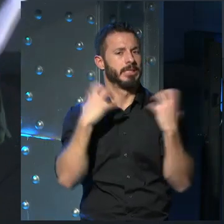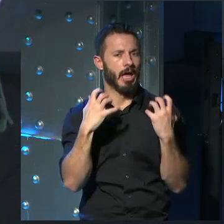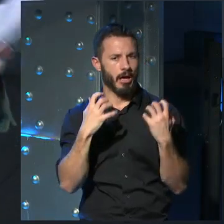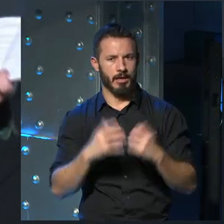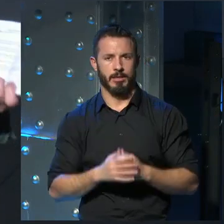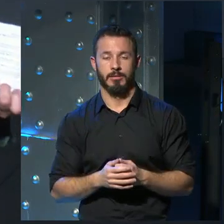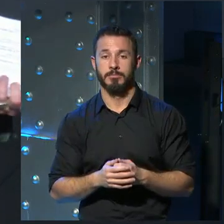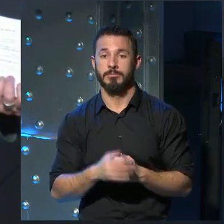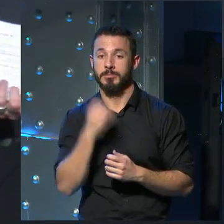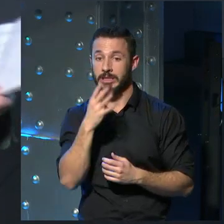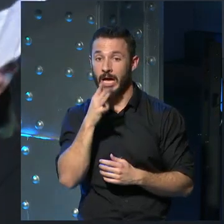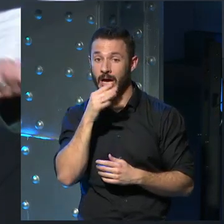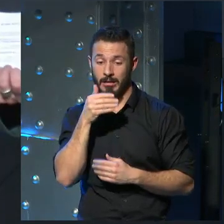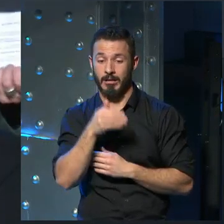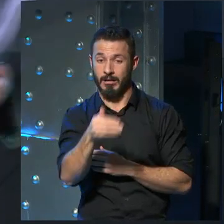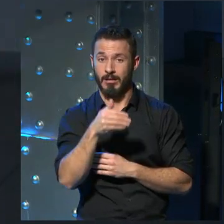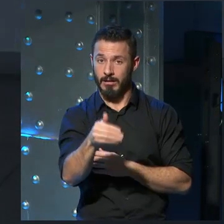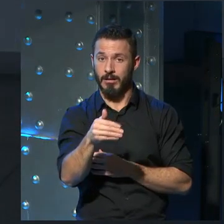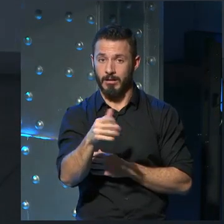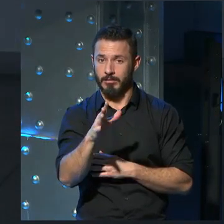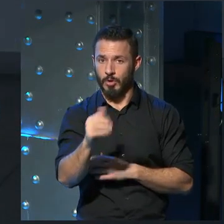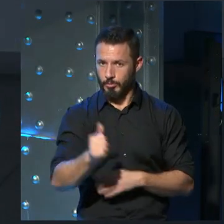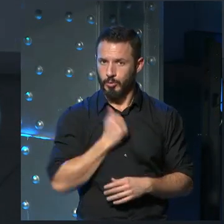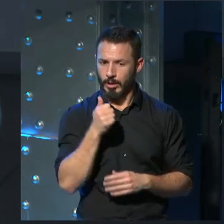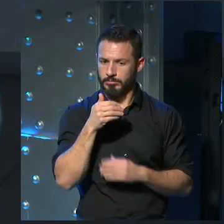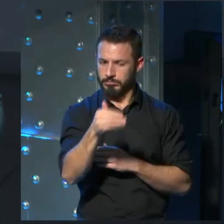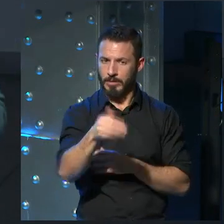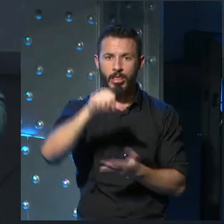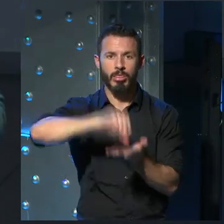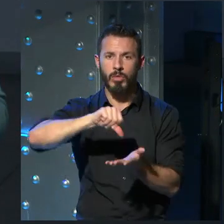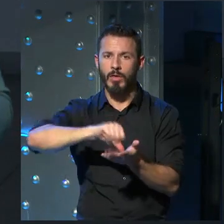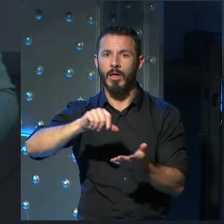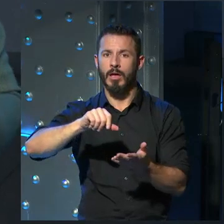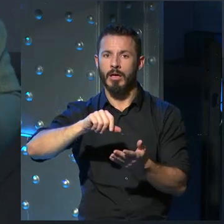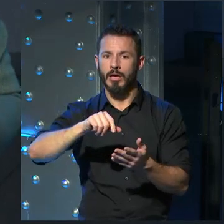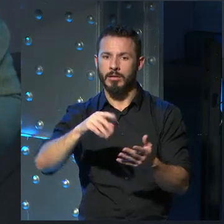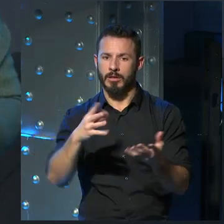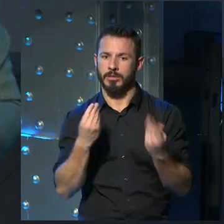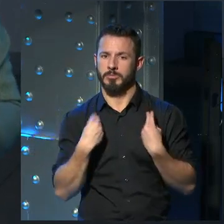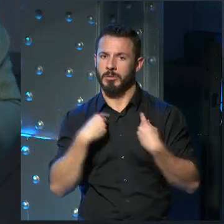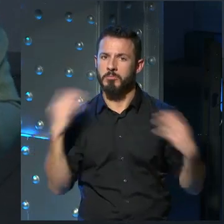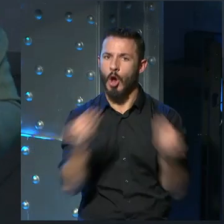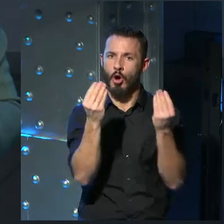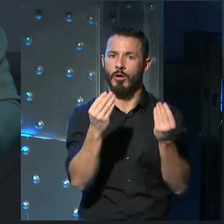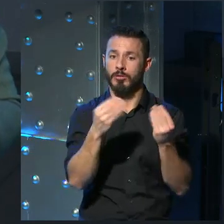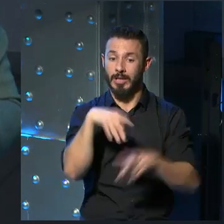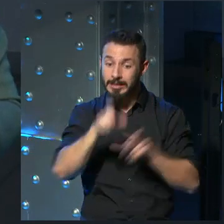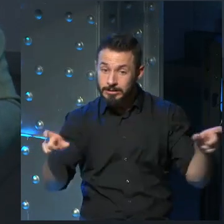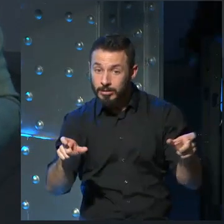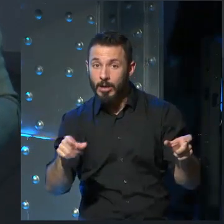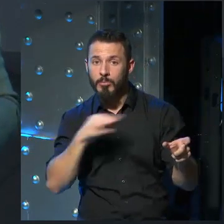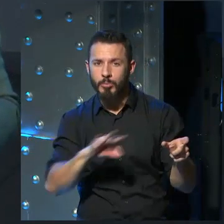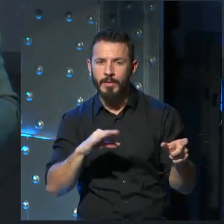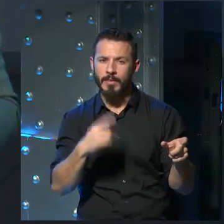otras. Vamos hacia ciudades, o tenemos esa oportunidad de tener ciudades mucho más vivibles en las que el ciudadano es capaz